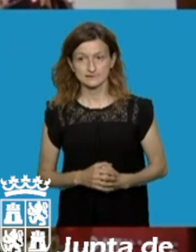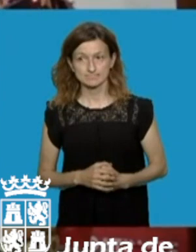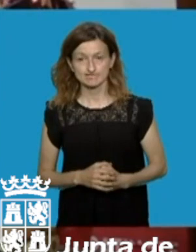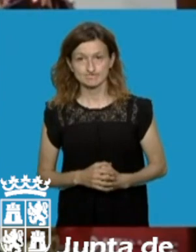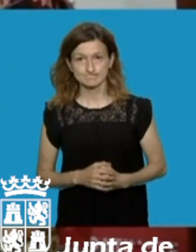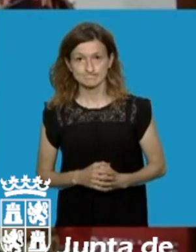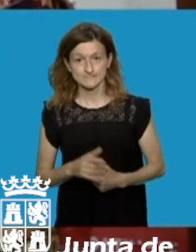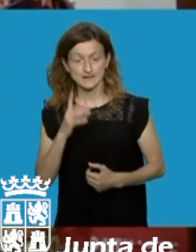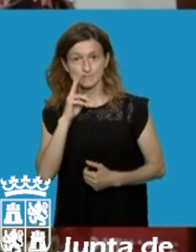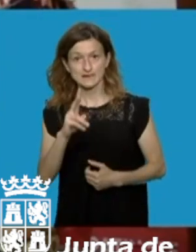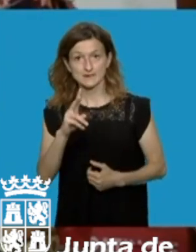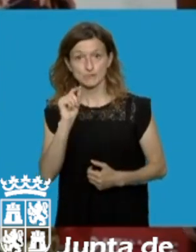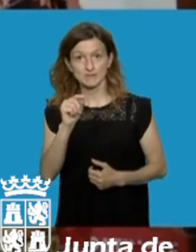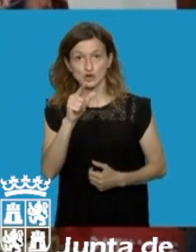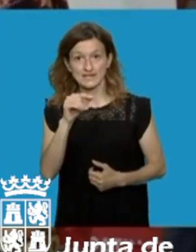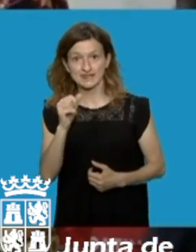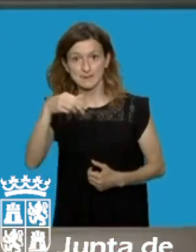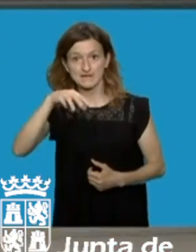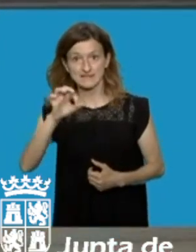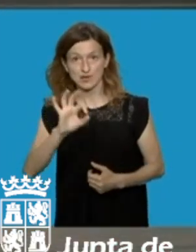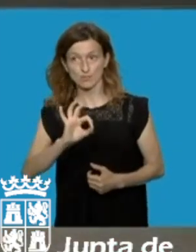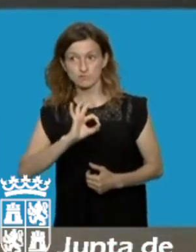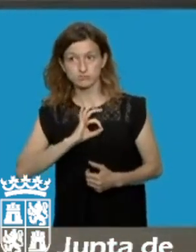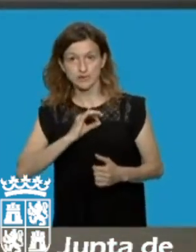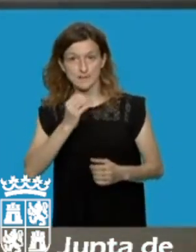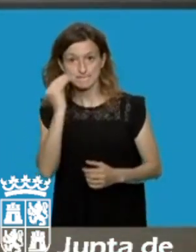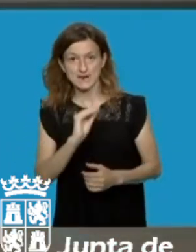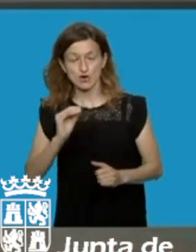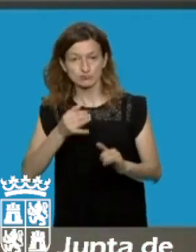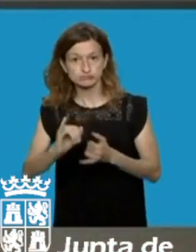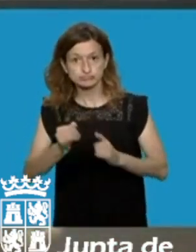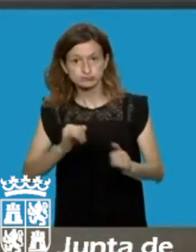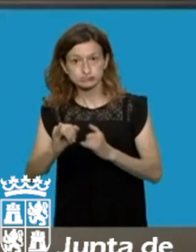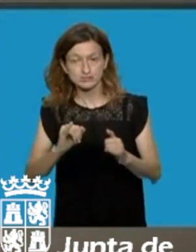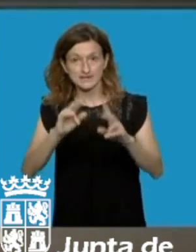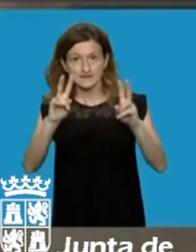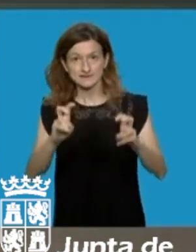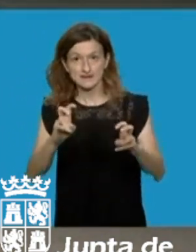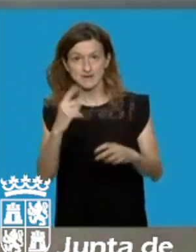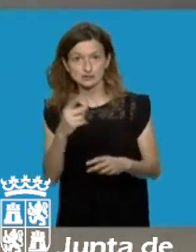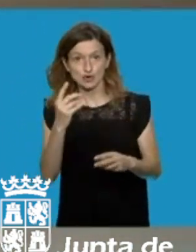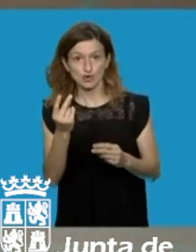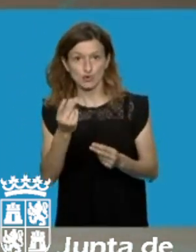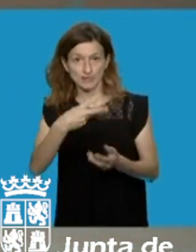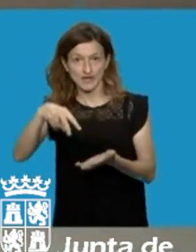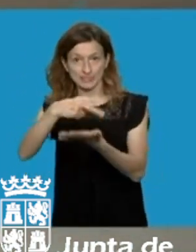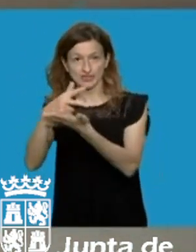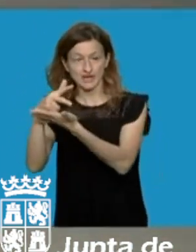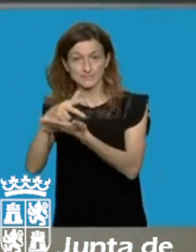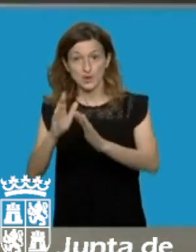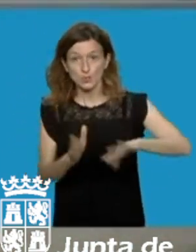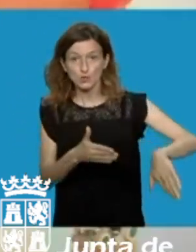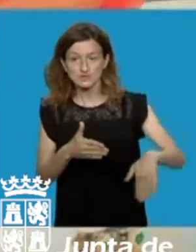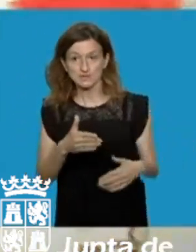Es el momento en el que Lidia Mateo se coronaba como la mejor patinadora de España en la modalidad de solo danza. El último título